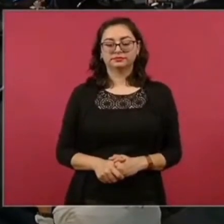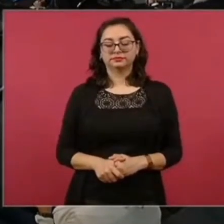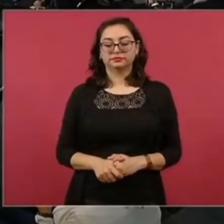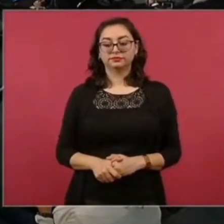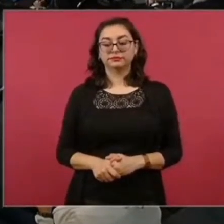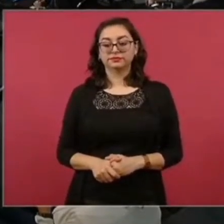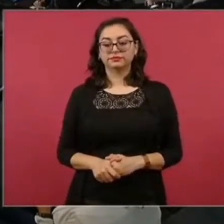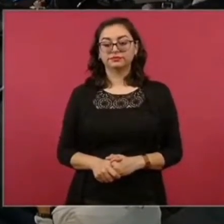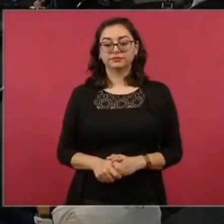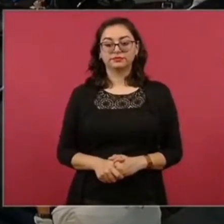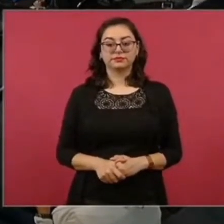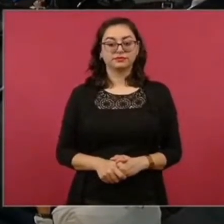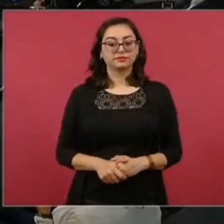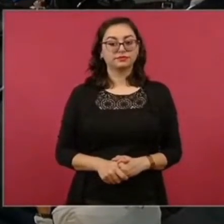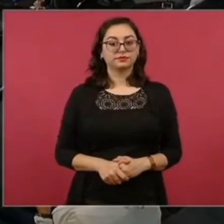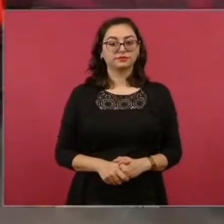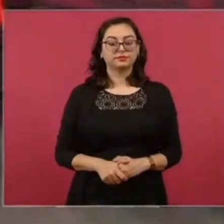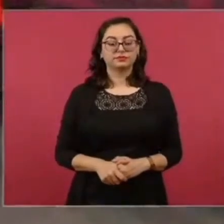Puede